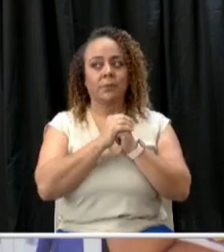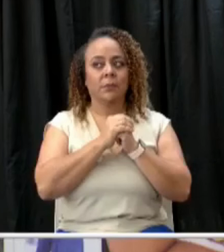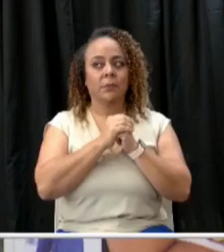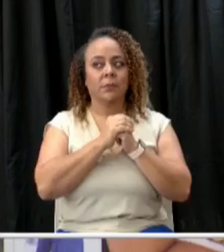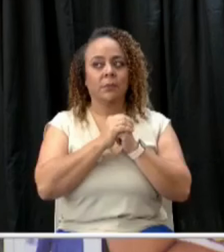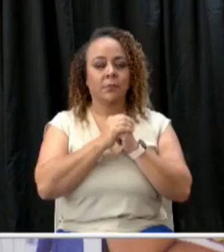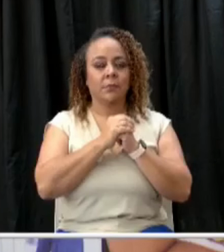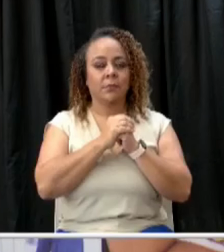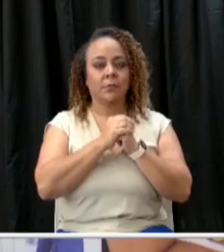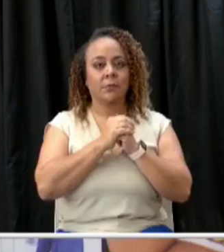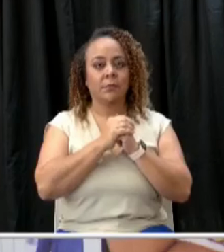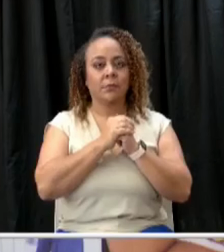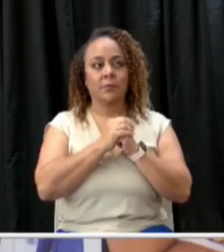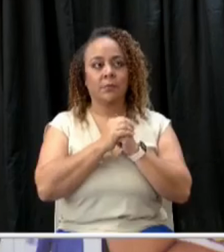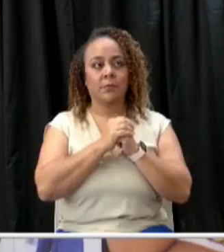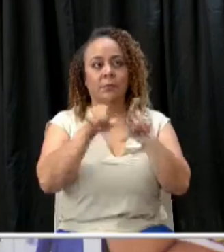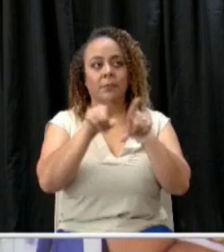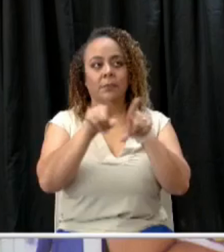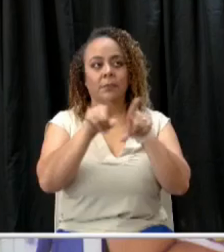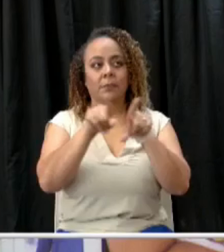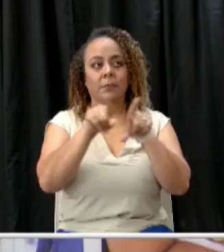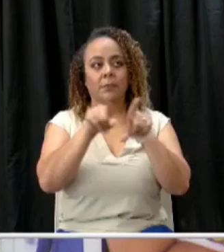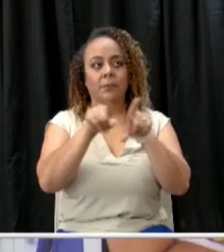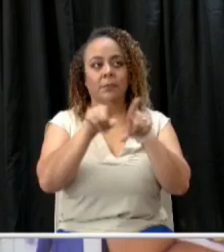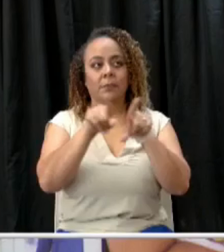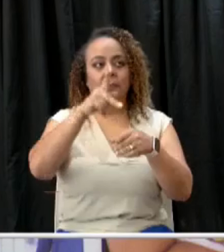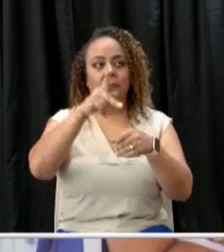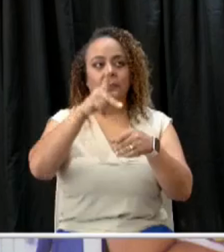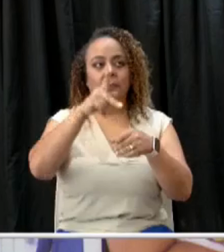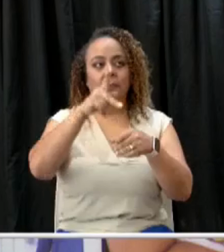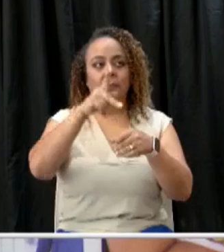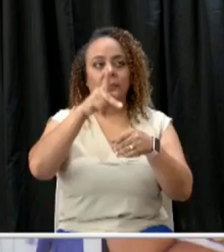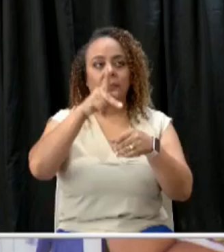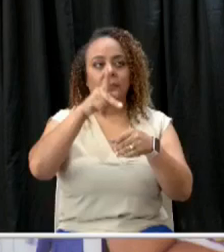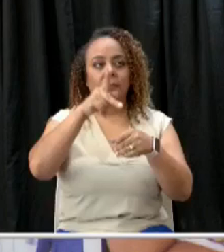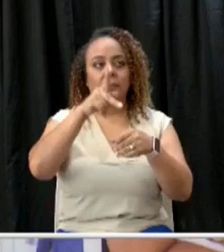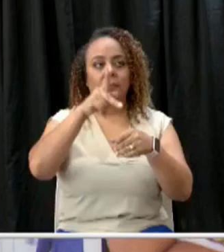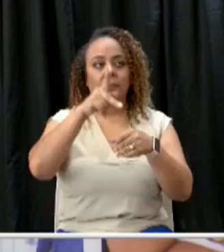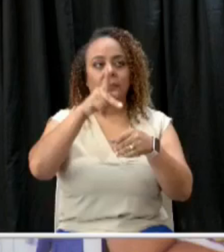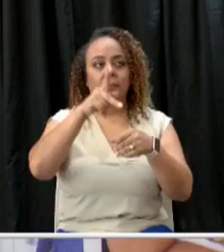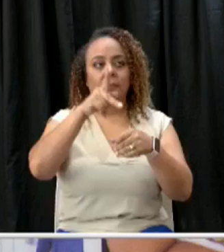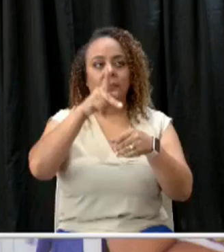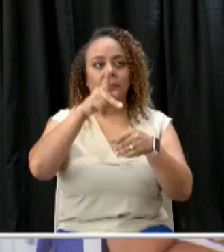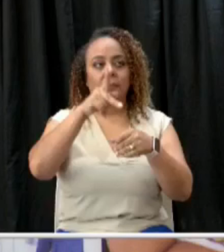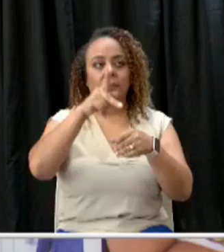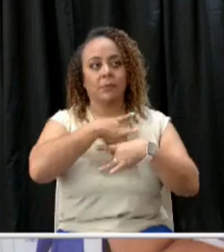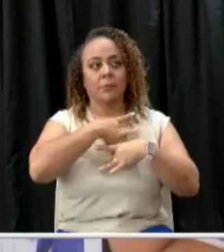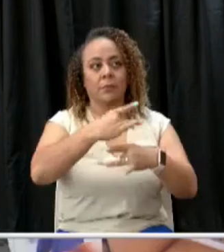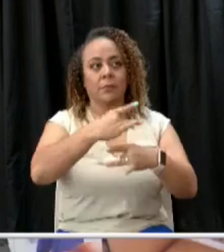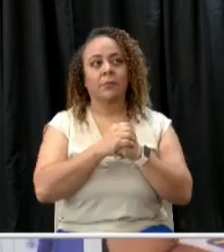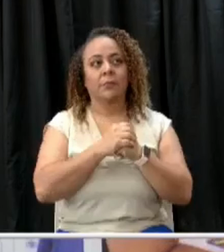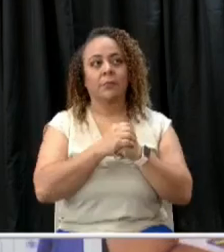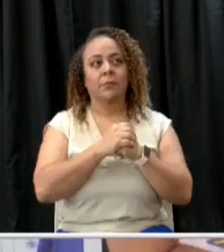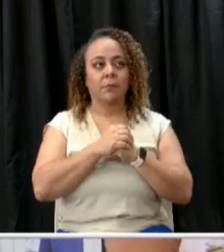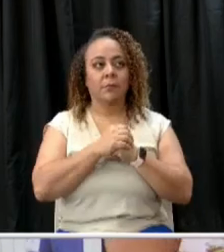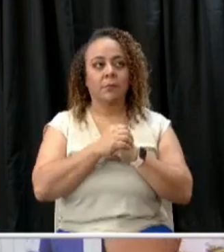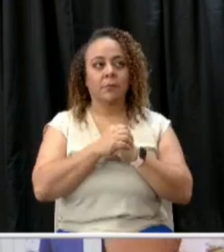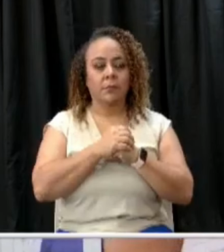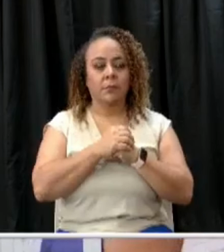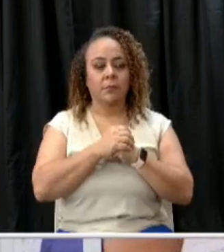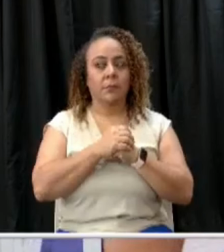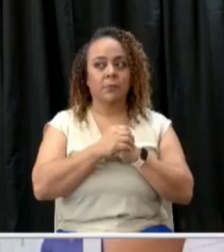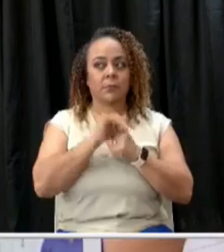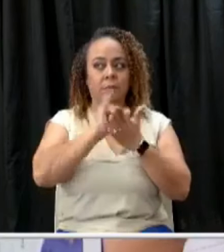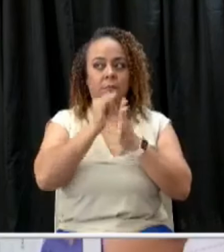También de los ministerios para poder participar. Nosotros siempre estamos súper interesados de poder desarrollar este tipo de investigaciones